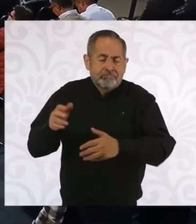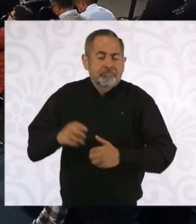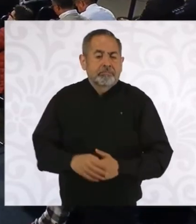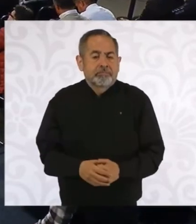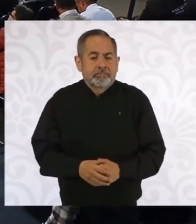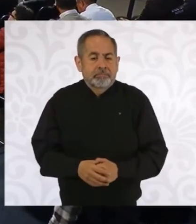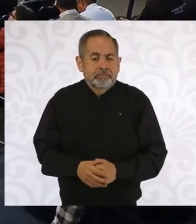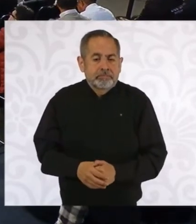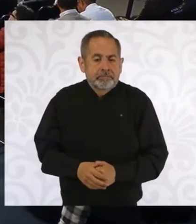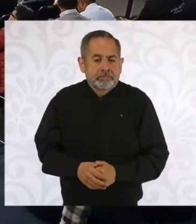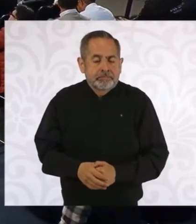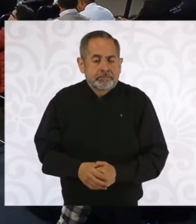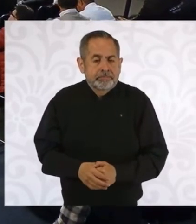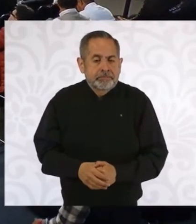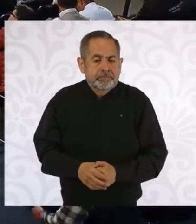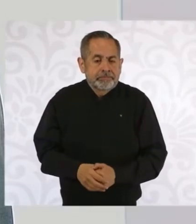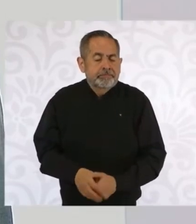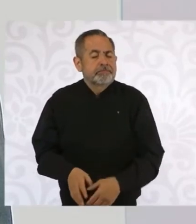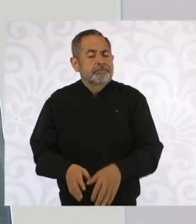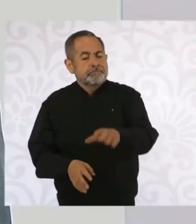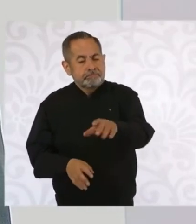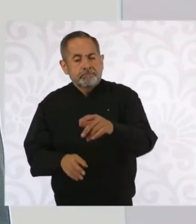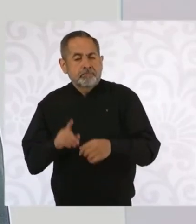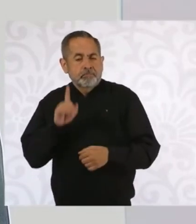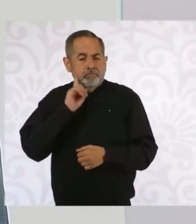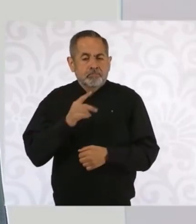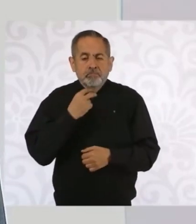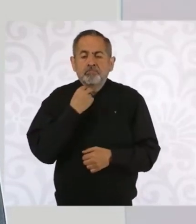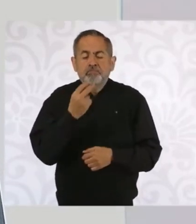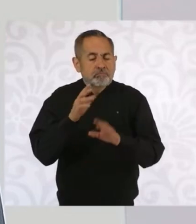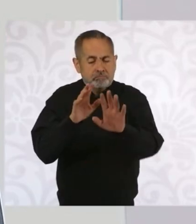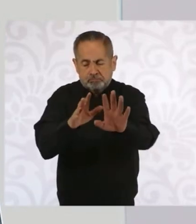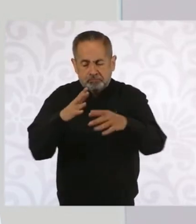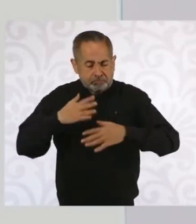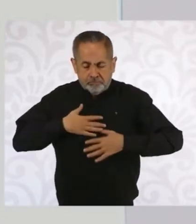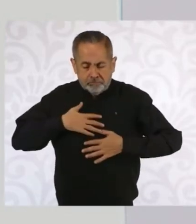Eso le corresponde al Senado de la República, no me corresponde a mí. No,